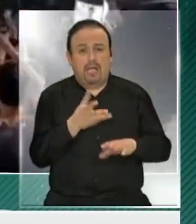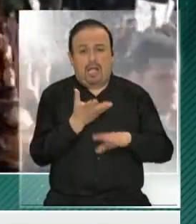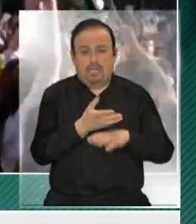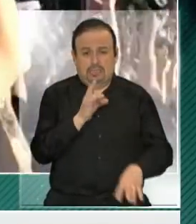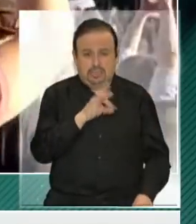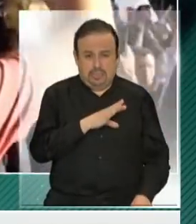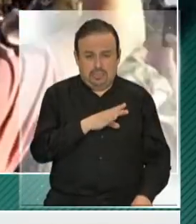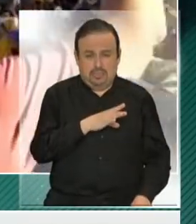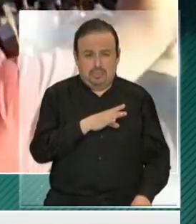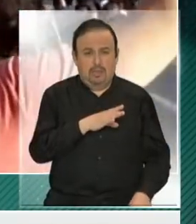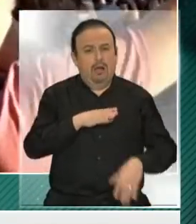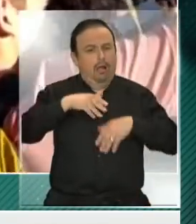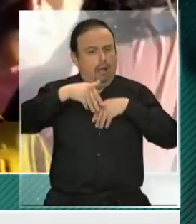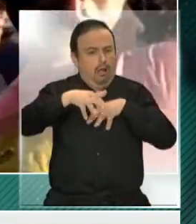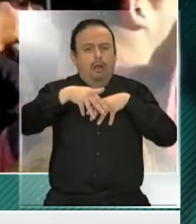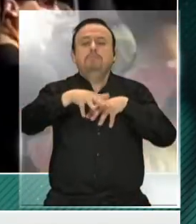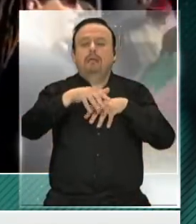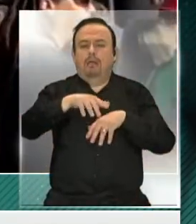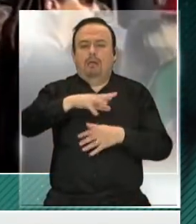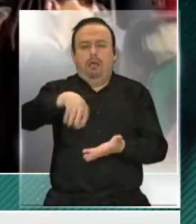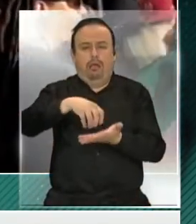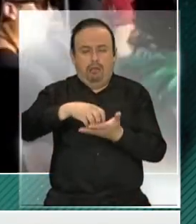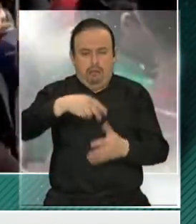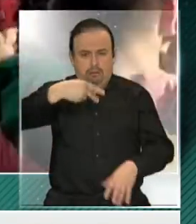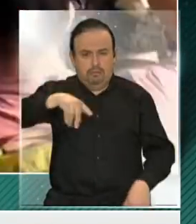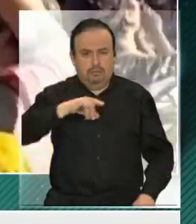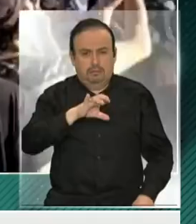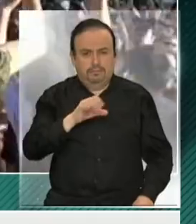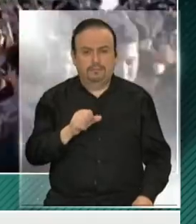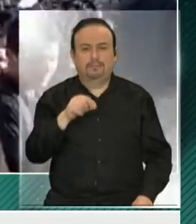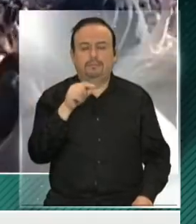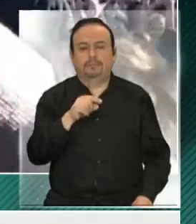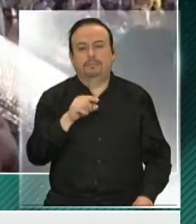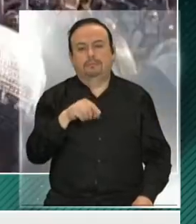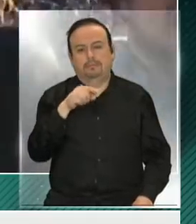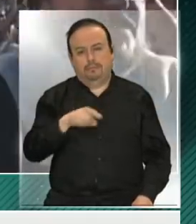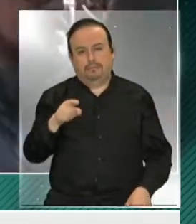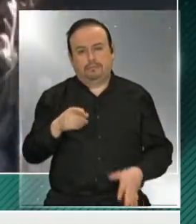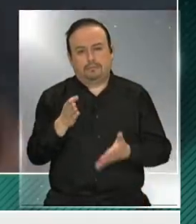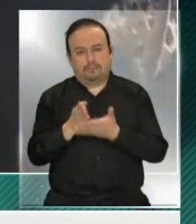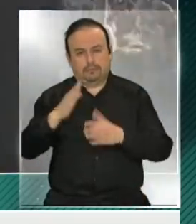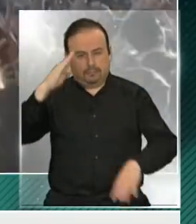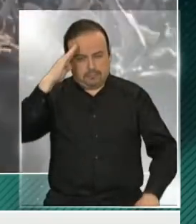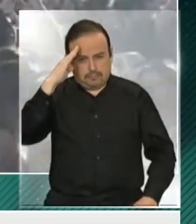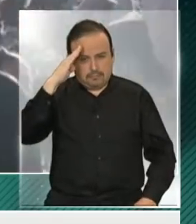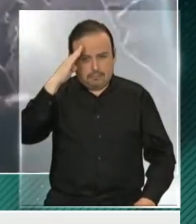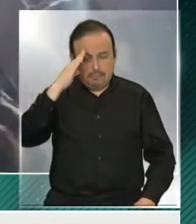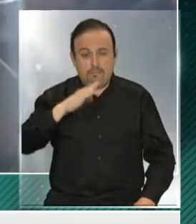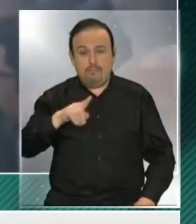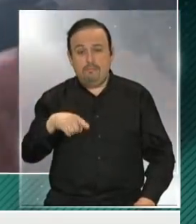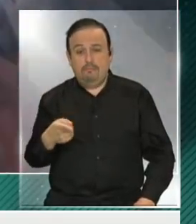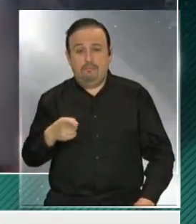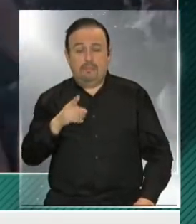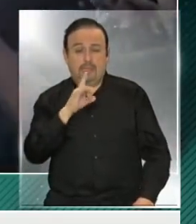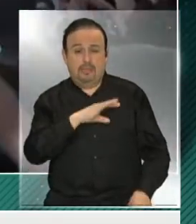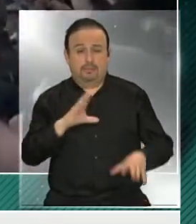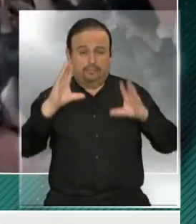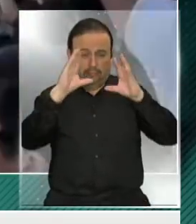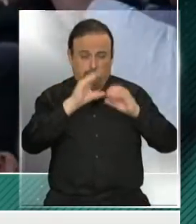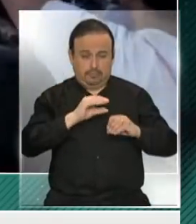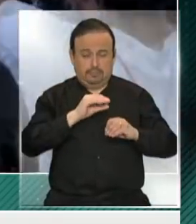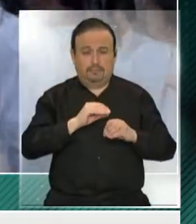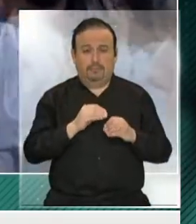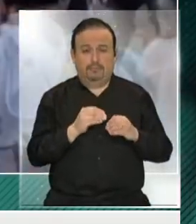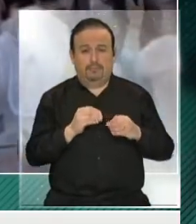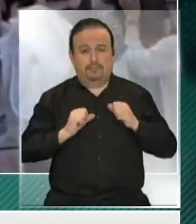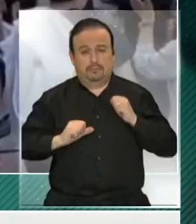un chile que marcha en la plaza ñuñoa un chile que marcha hacia la hacia la escuela militar y un chile que sufre en las noches y que se